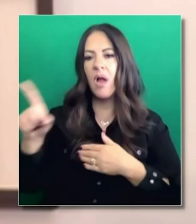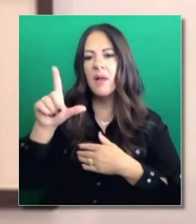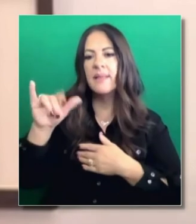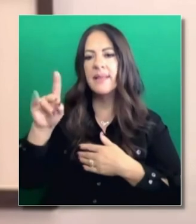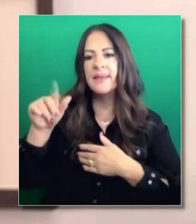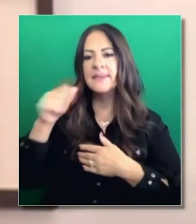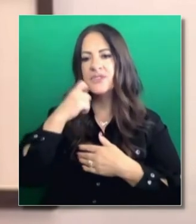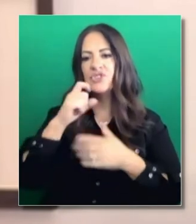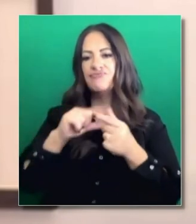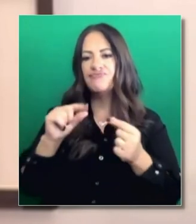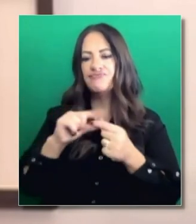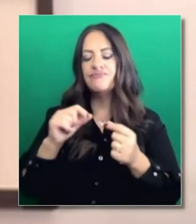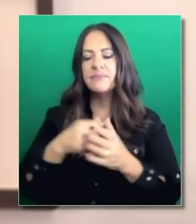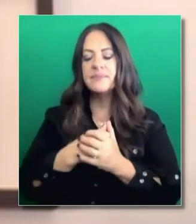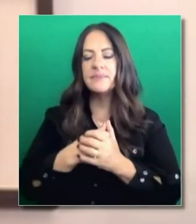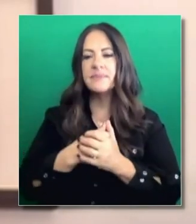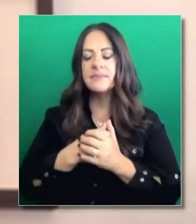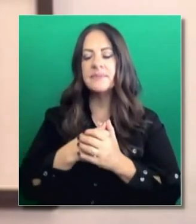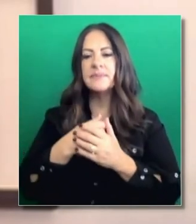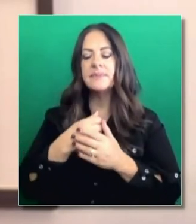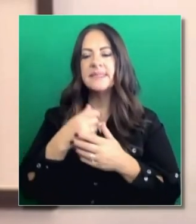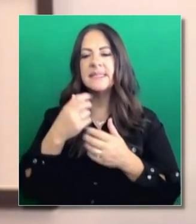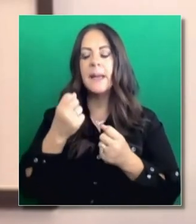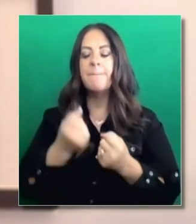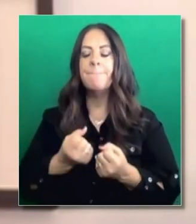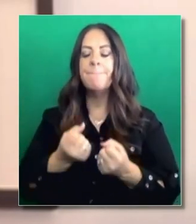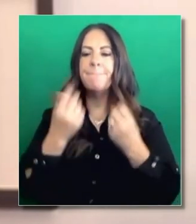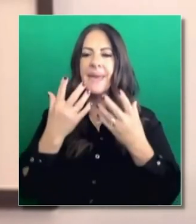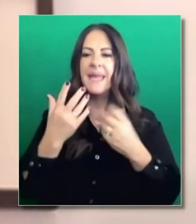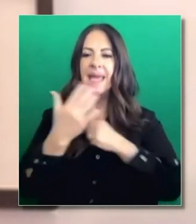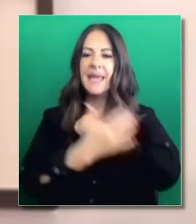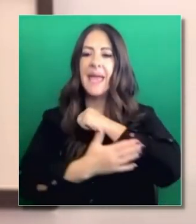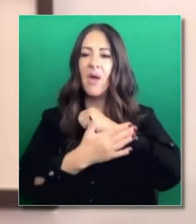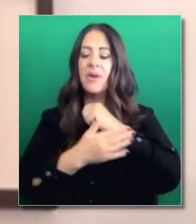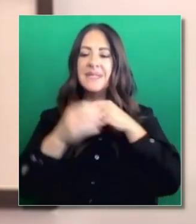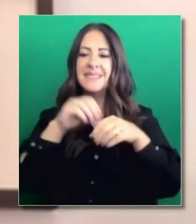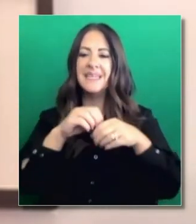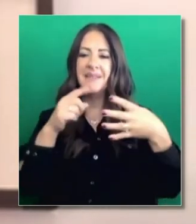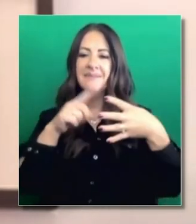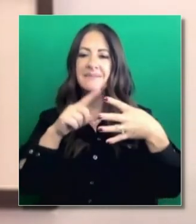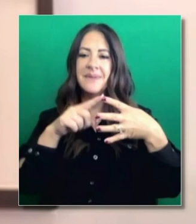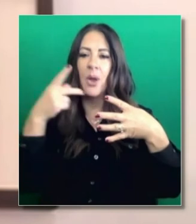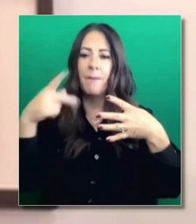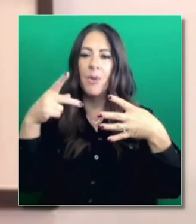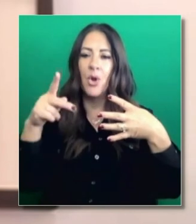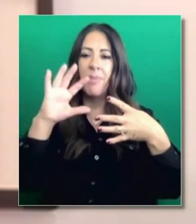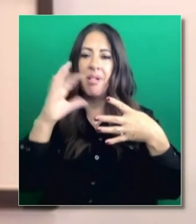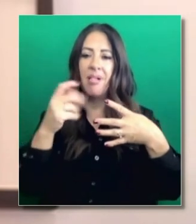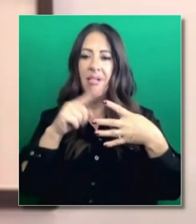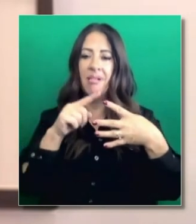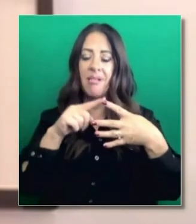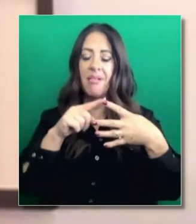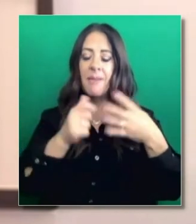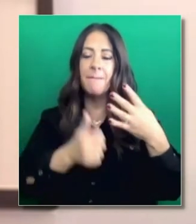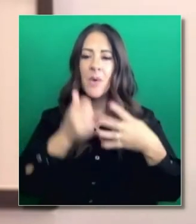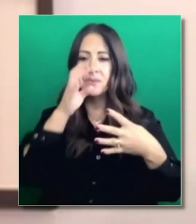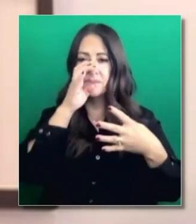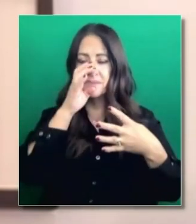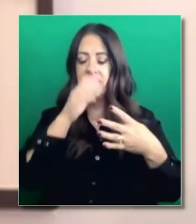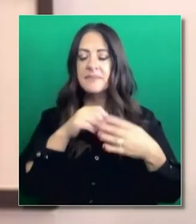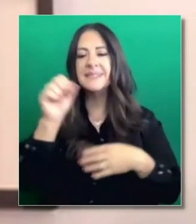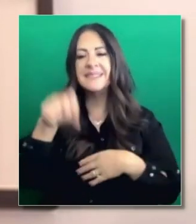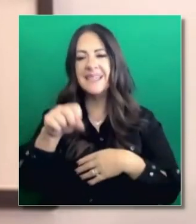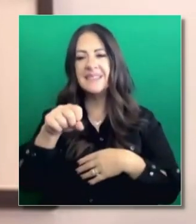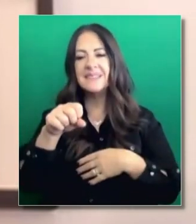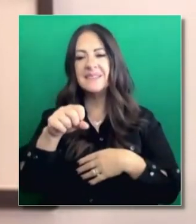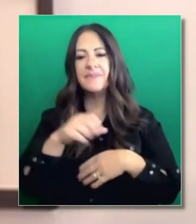Sí, me uno a lo que dice la señora Hammett respecto a condados que están en el morado. Tenemos que reconocer que